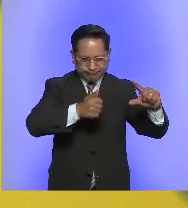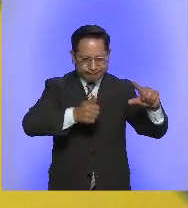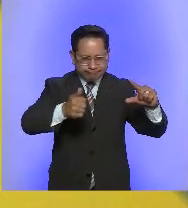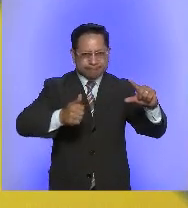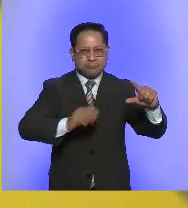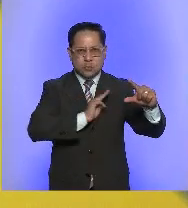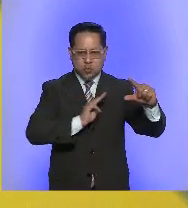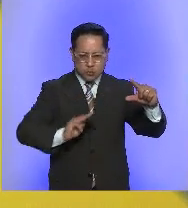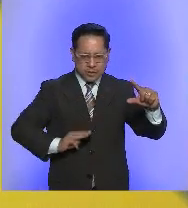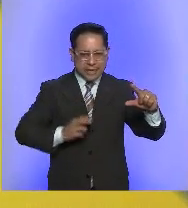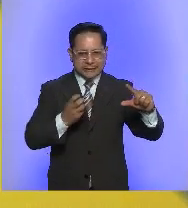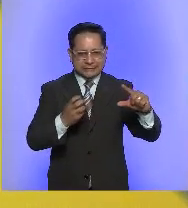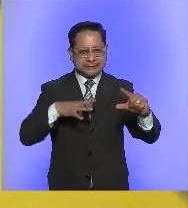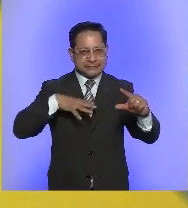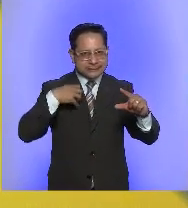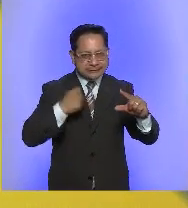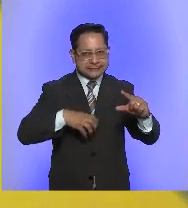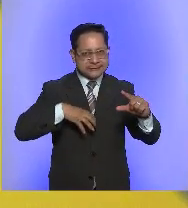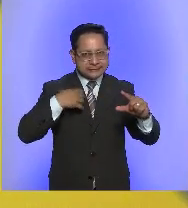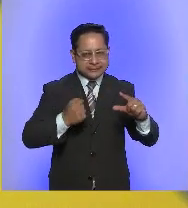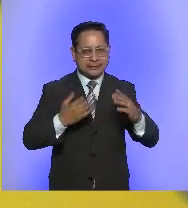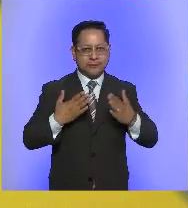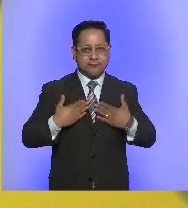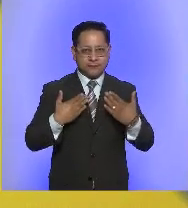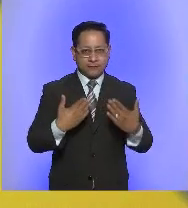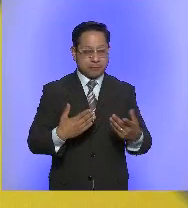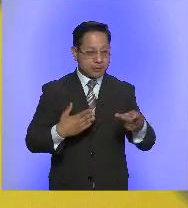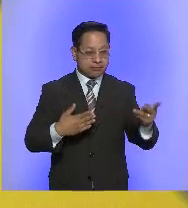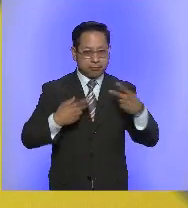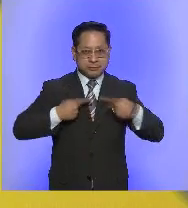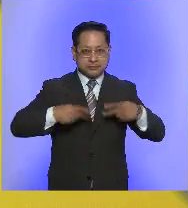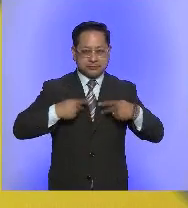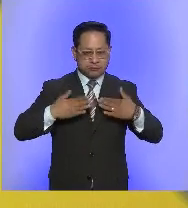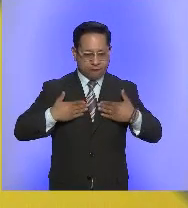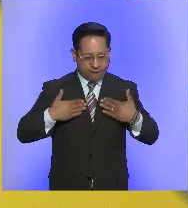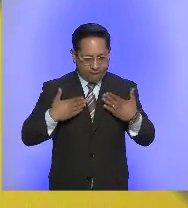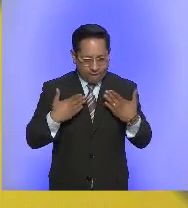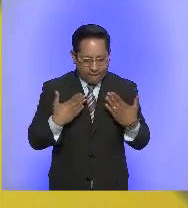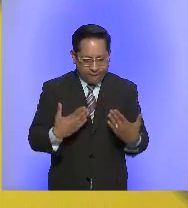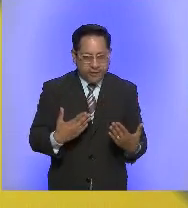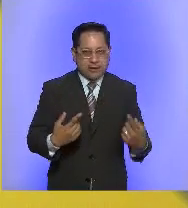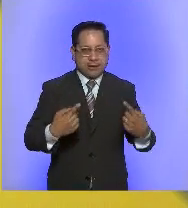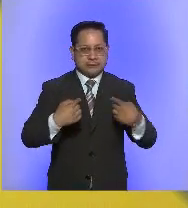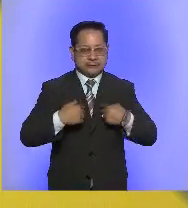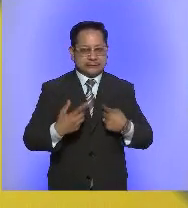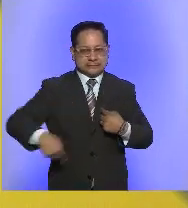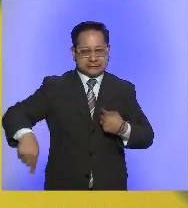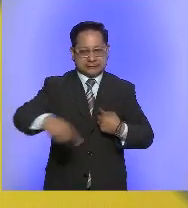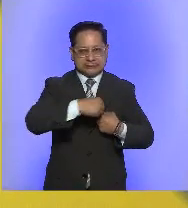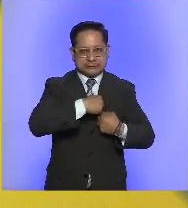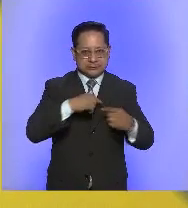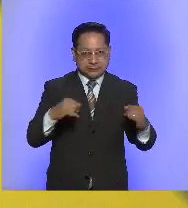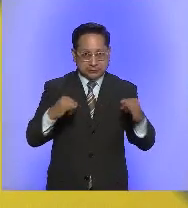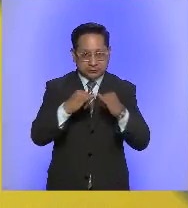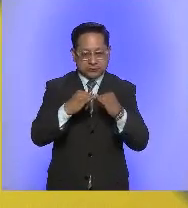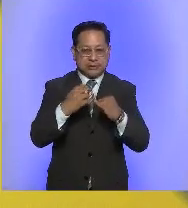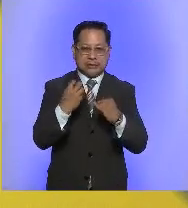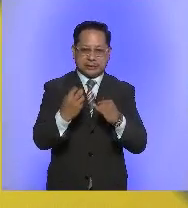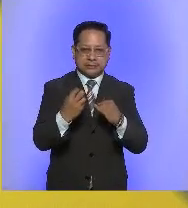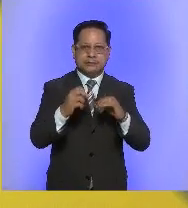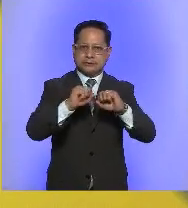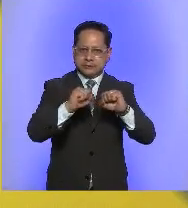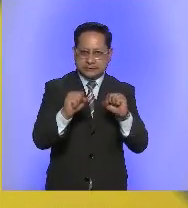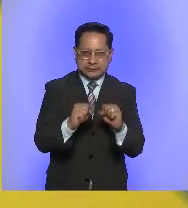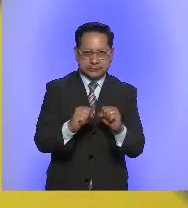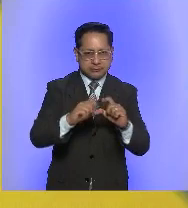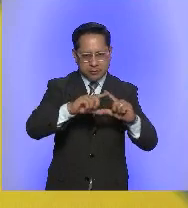ciudadanía, a que confíe en nosotros y que salgan y alcemos la voz de que este sistema nacional electoral es un sistema que